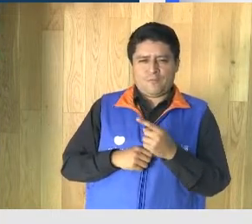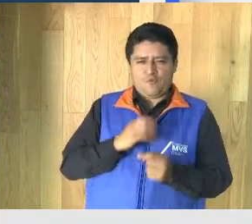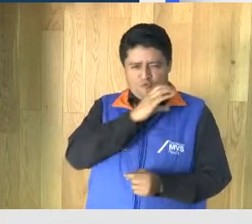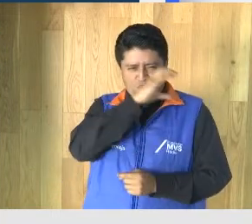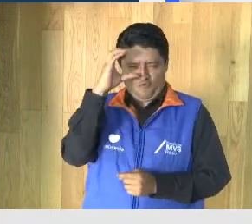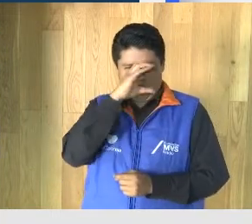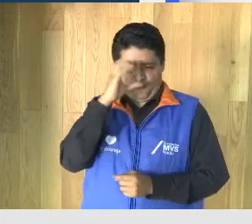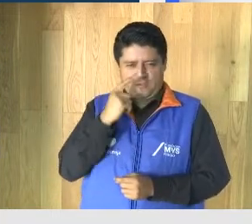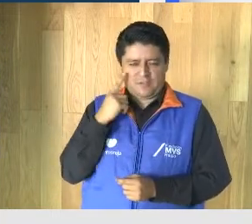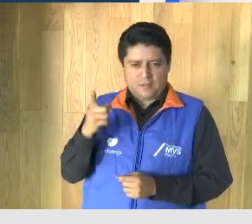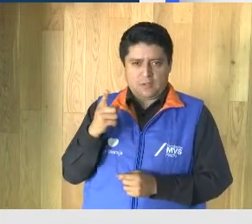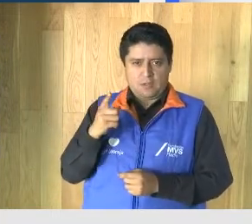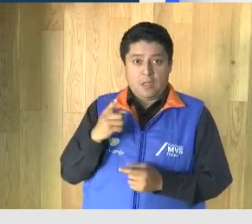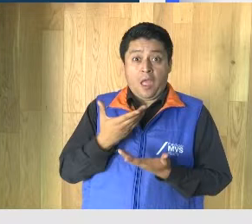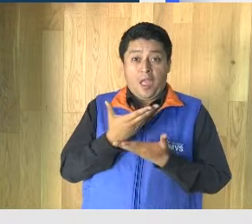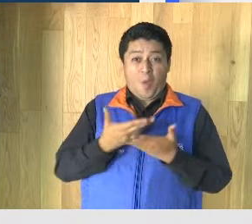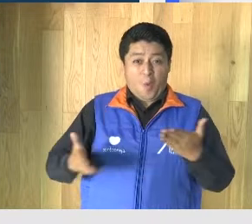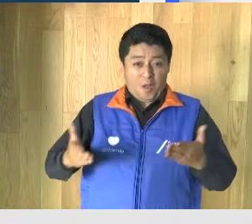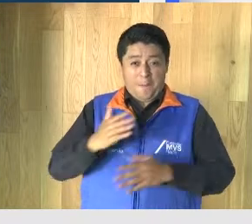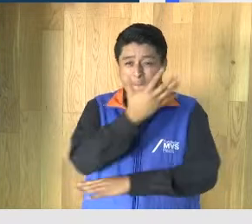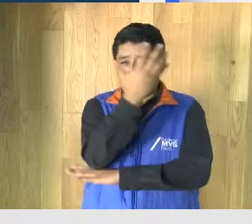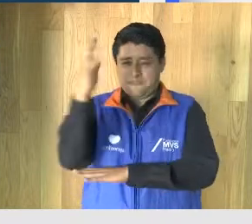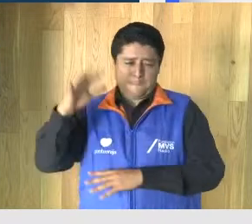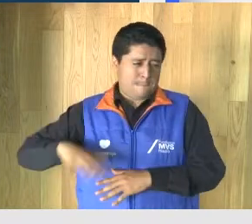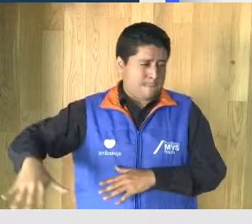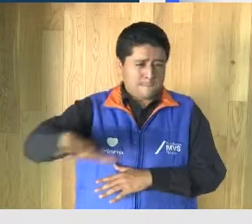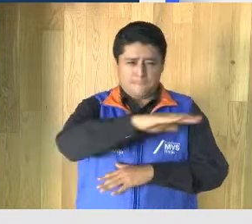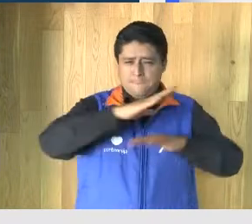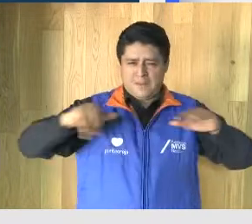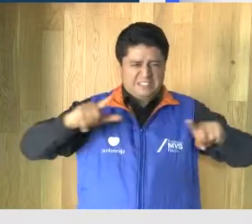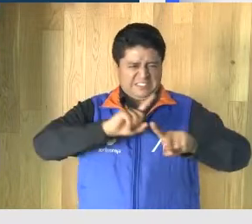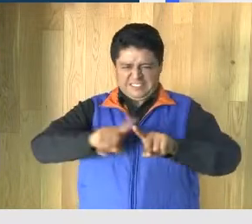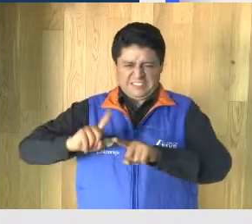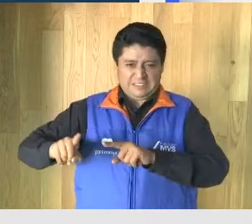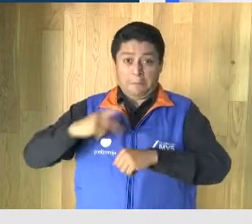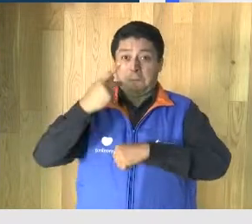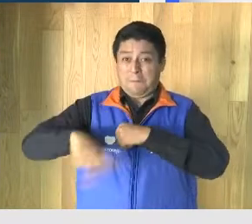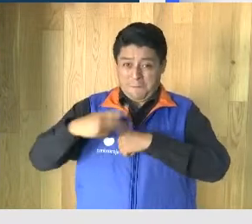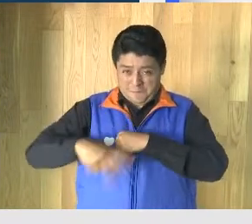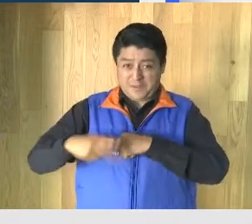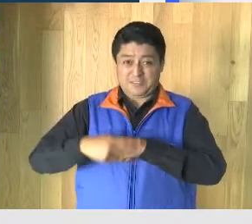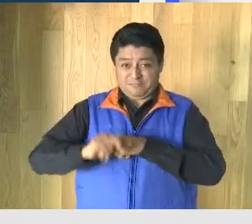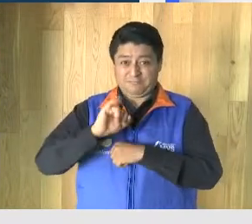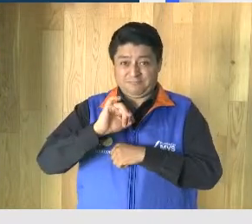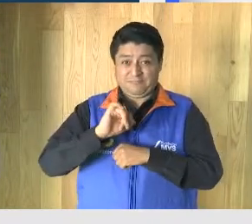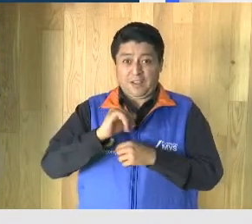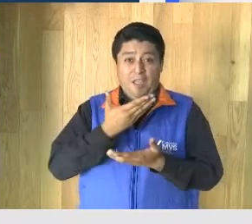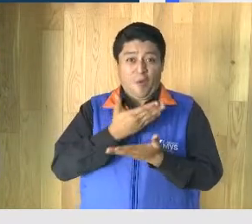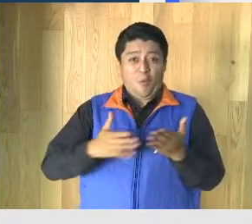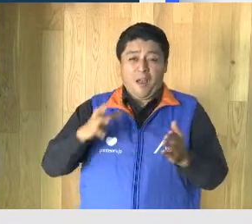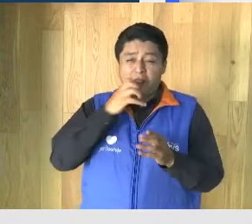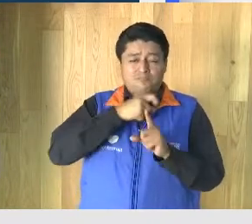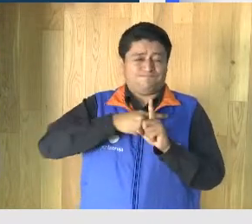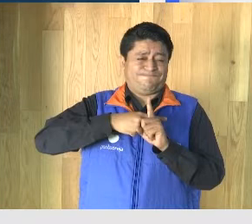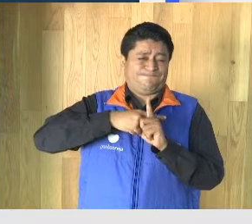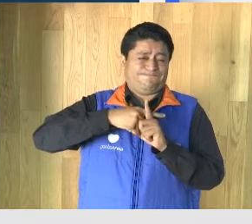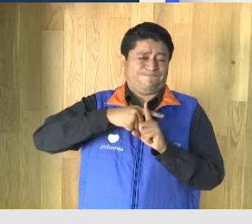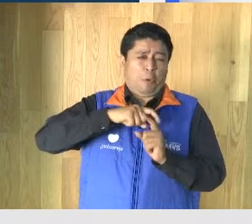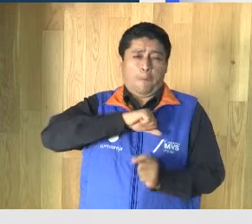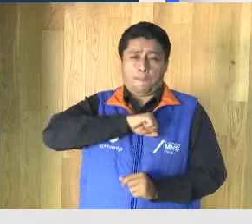ambientales. Importante, ¿no? La primacía de los riesgos climáticos. Sabemos que hemos calentado sin